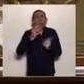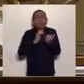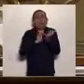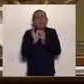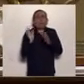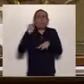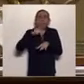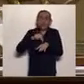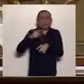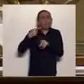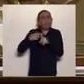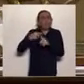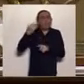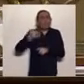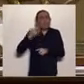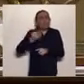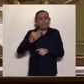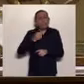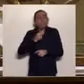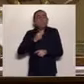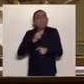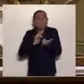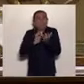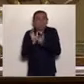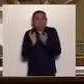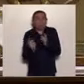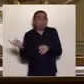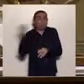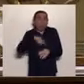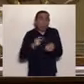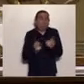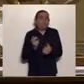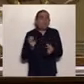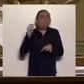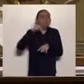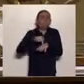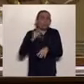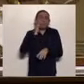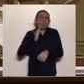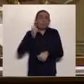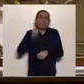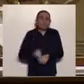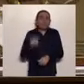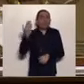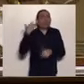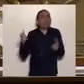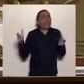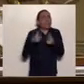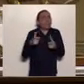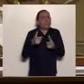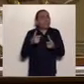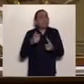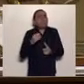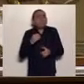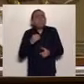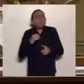Pascua. Celebramos especialmente a Jesús resucitado, buen Pastor. Es la Jornada Mundial de Oración